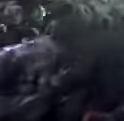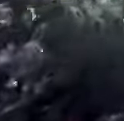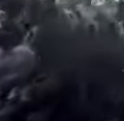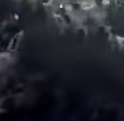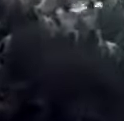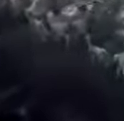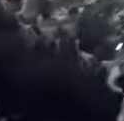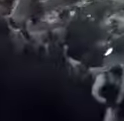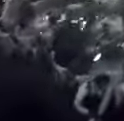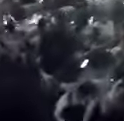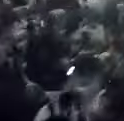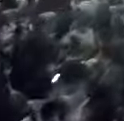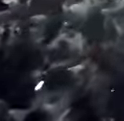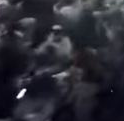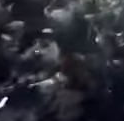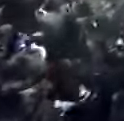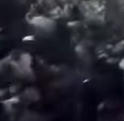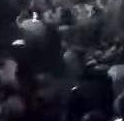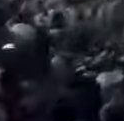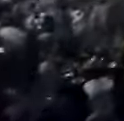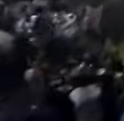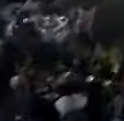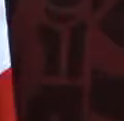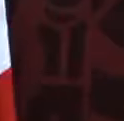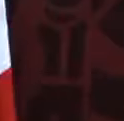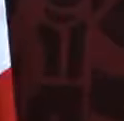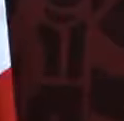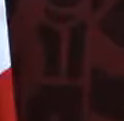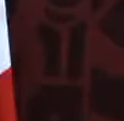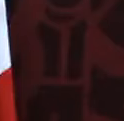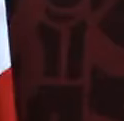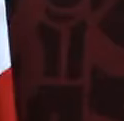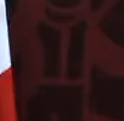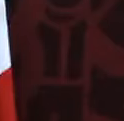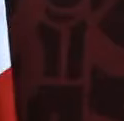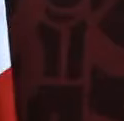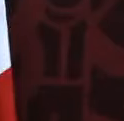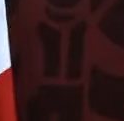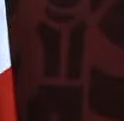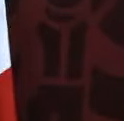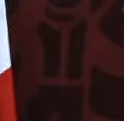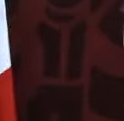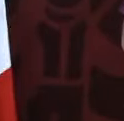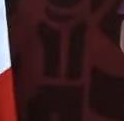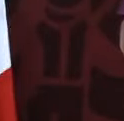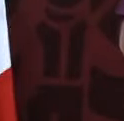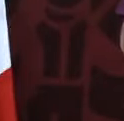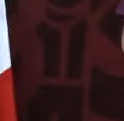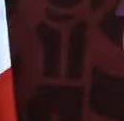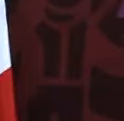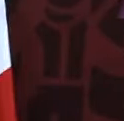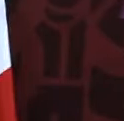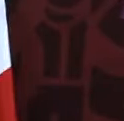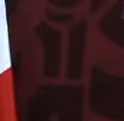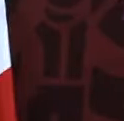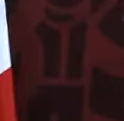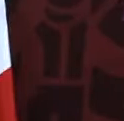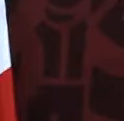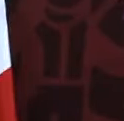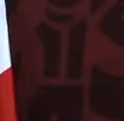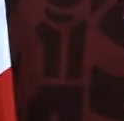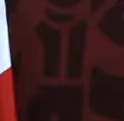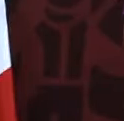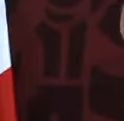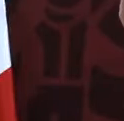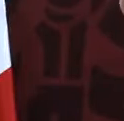La verdad que la pasamos muy bien con las maestras y con los maestros. Es un justo reconocimiento a la labor que hacen.